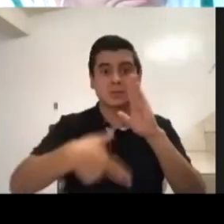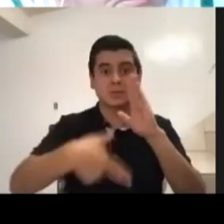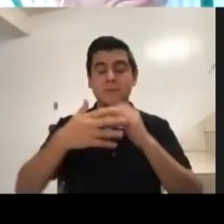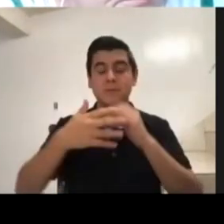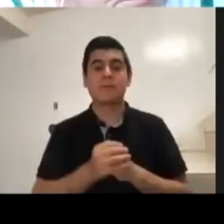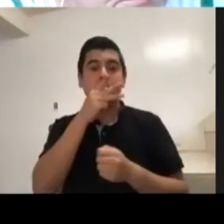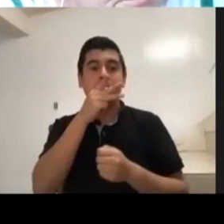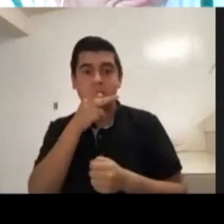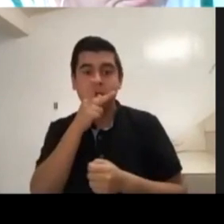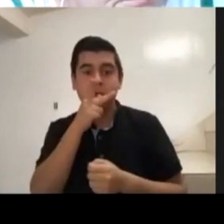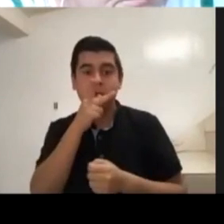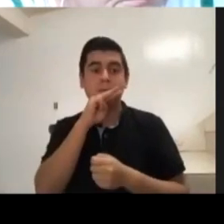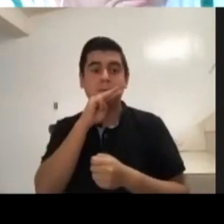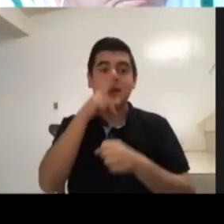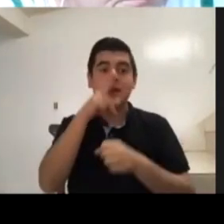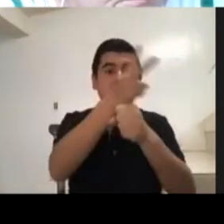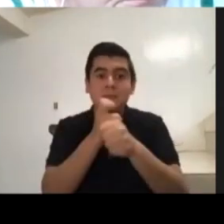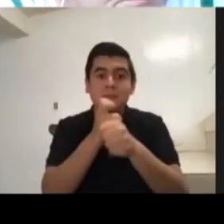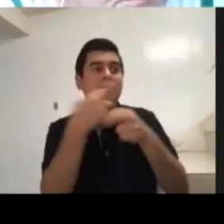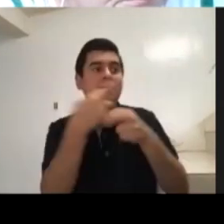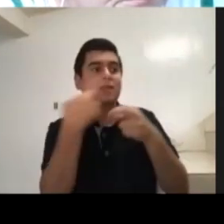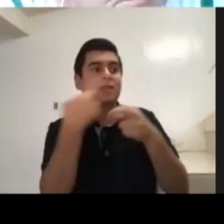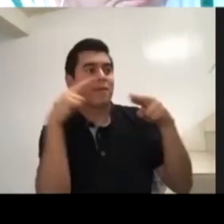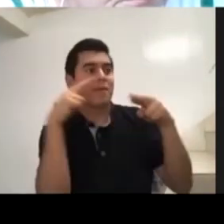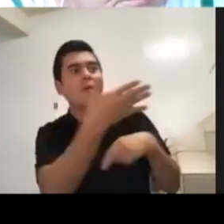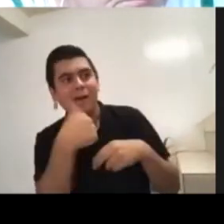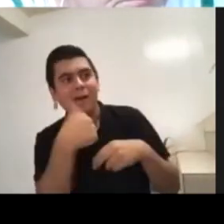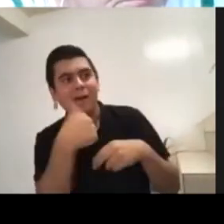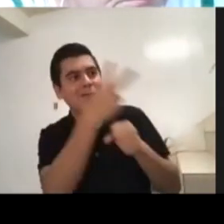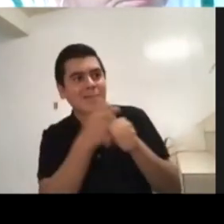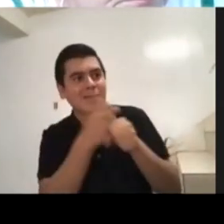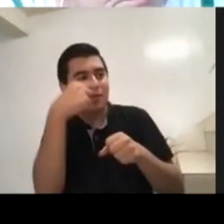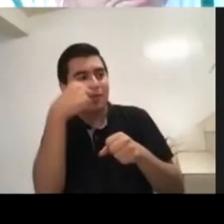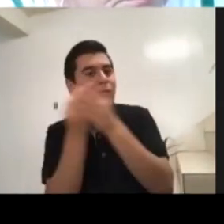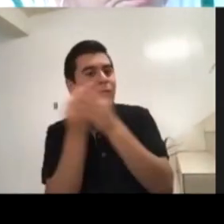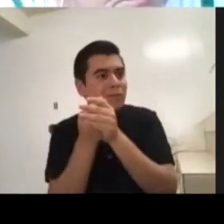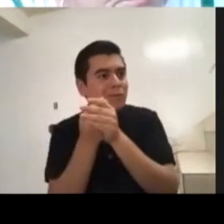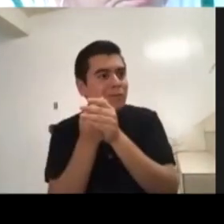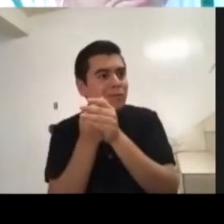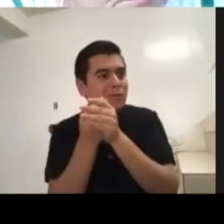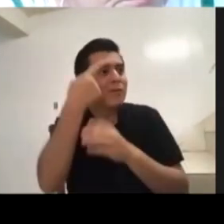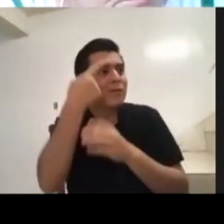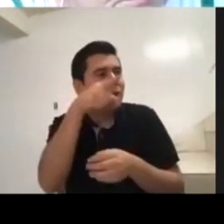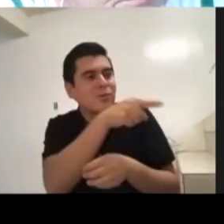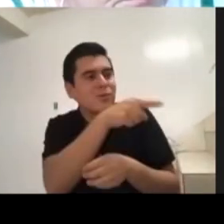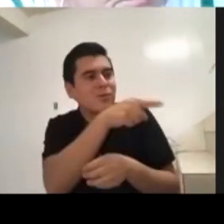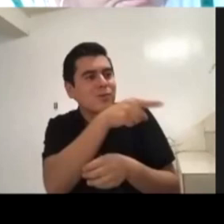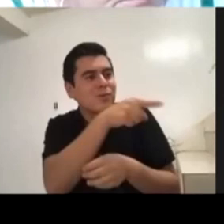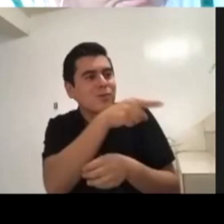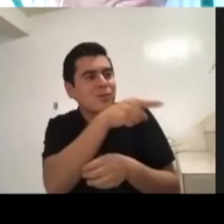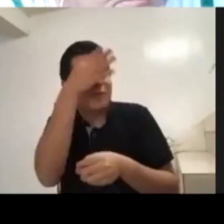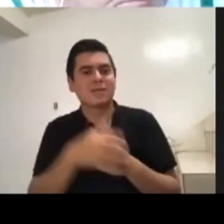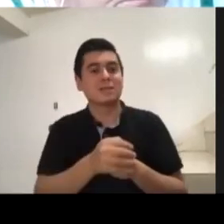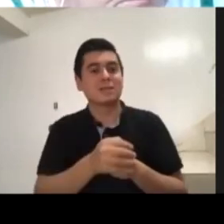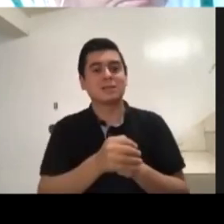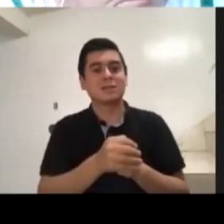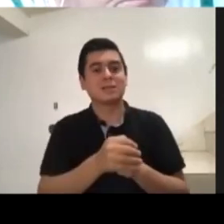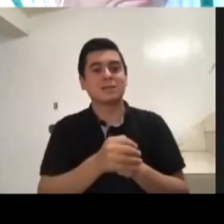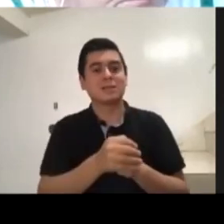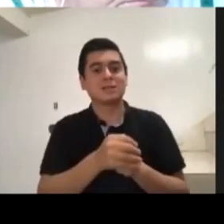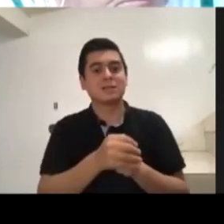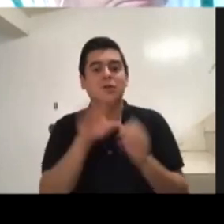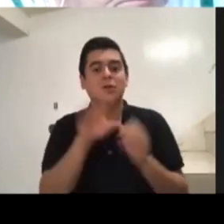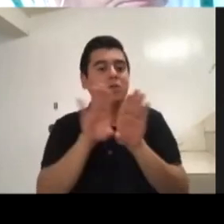maestra, y no al revés, a la maestra de su hijo a capacitarse, y hacen estrategias, y hacen alianzas, y